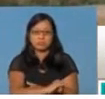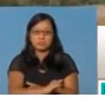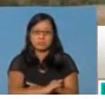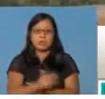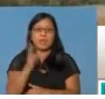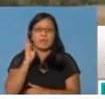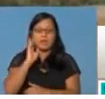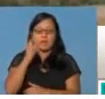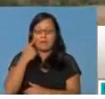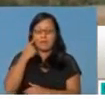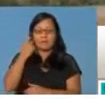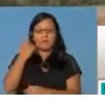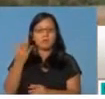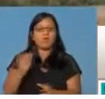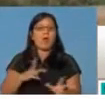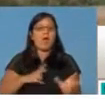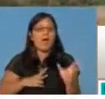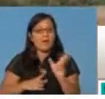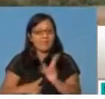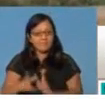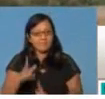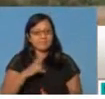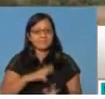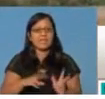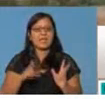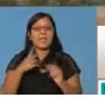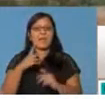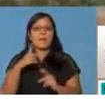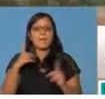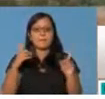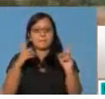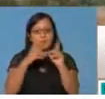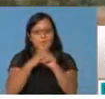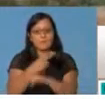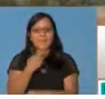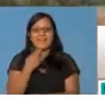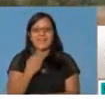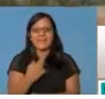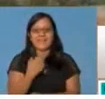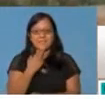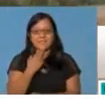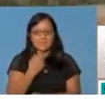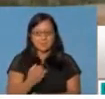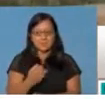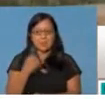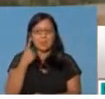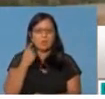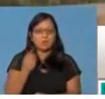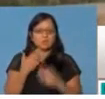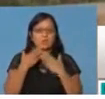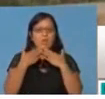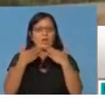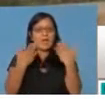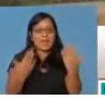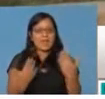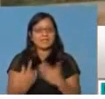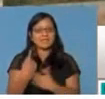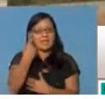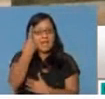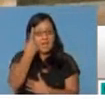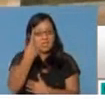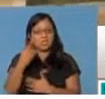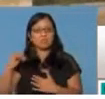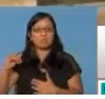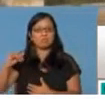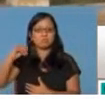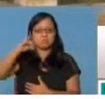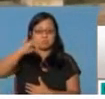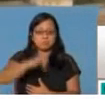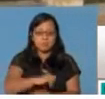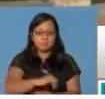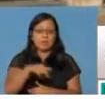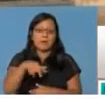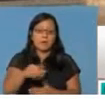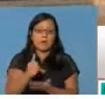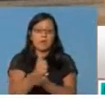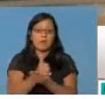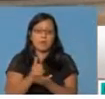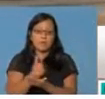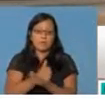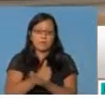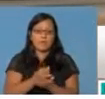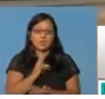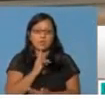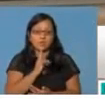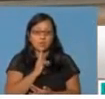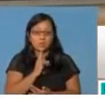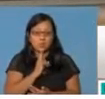nos enterábamos que era un problema de electricidad. Bueno, por eso digo, gracias a Dios que pudimos aterrizar. Y estamos paradas acá